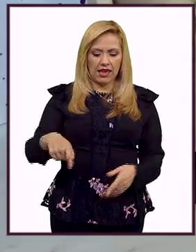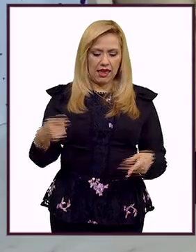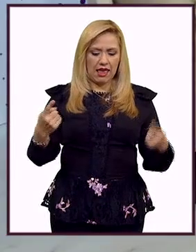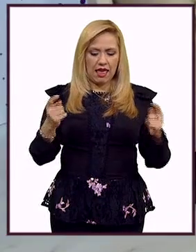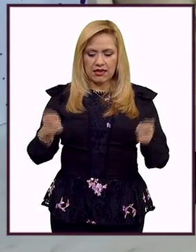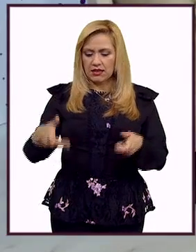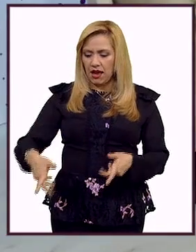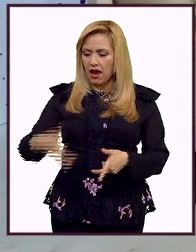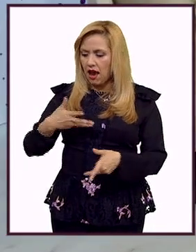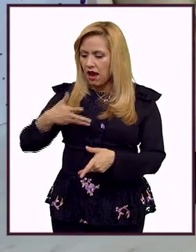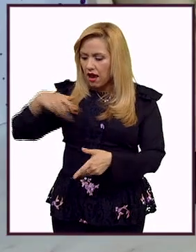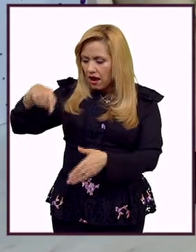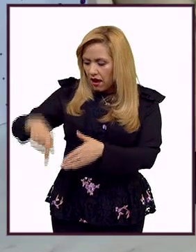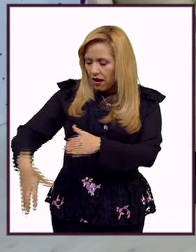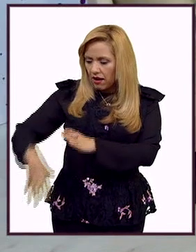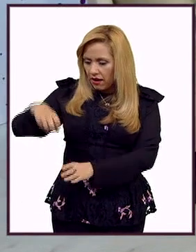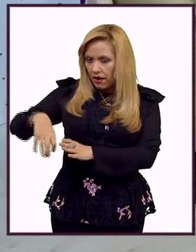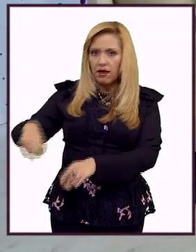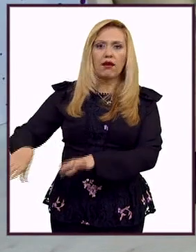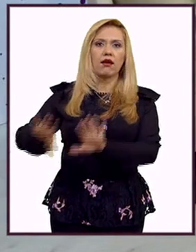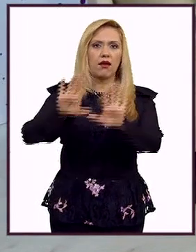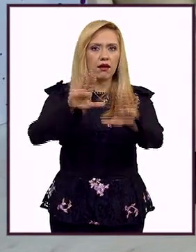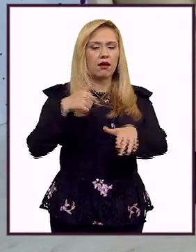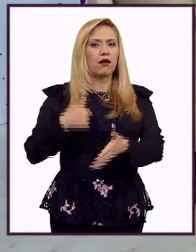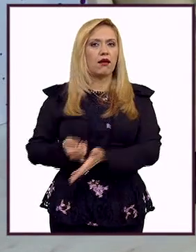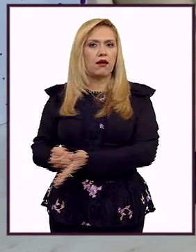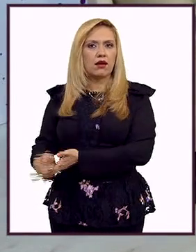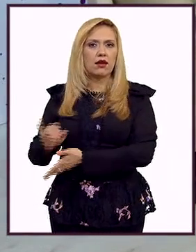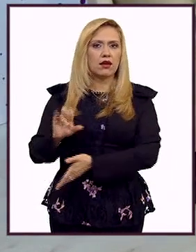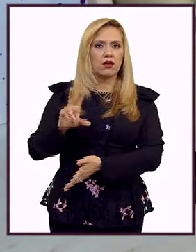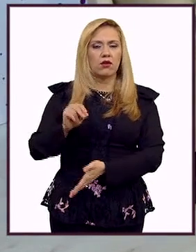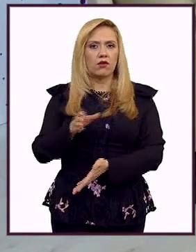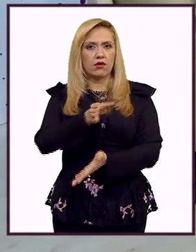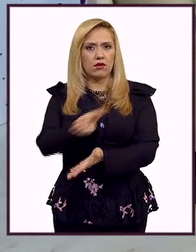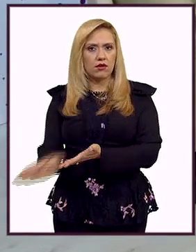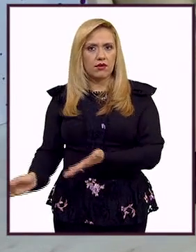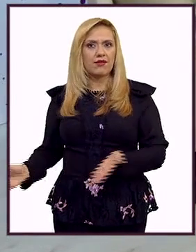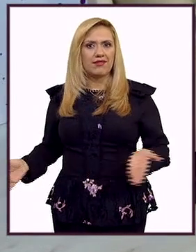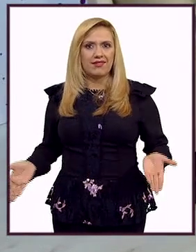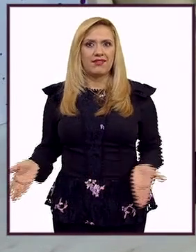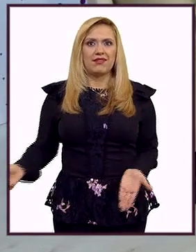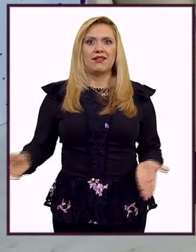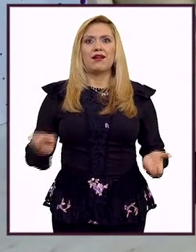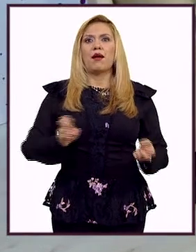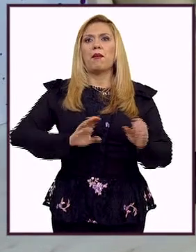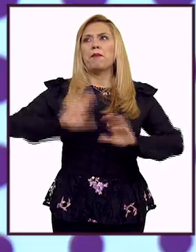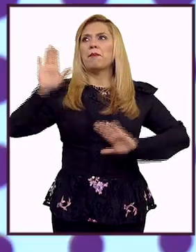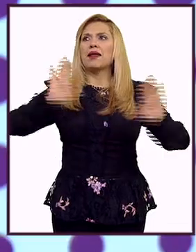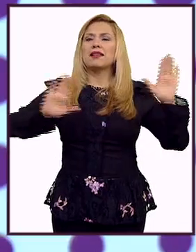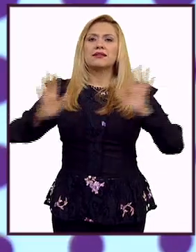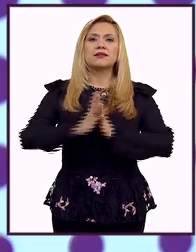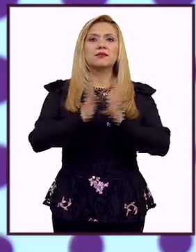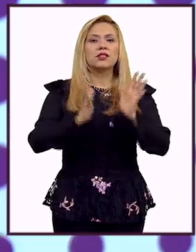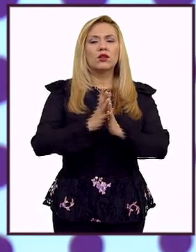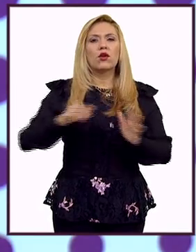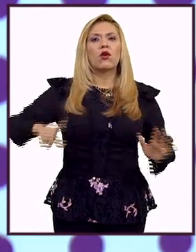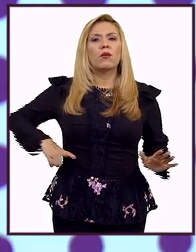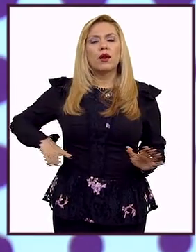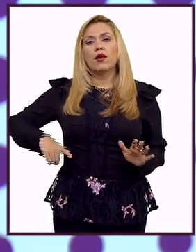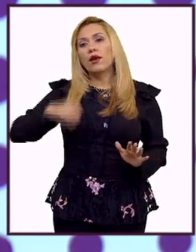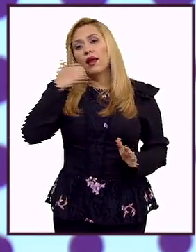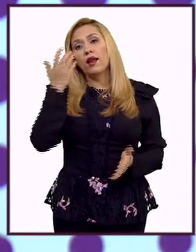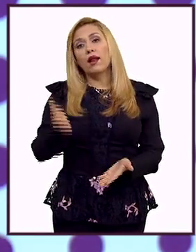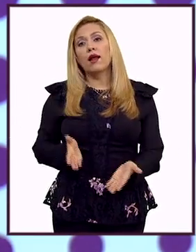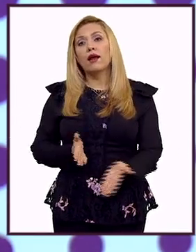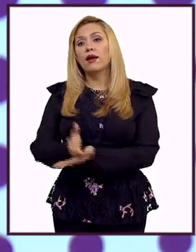tiene la tierra. Si tú ves en varios artículos de la declaración que habla de la participación, toda política pública donde el Estado quiere intervenir